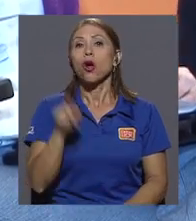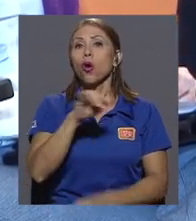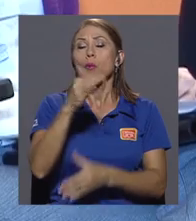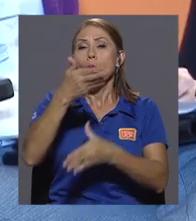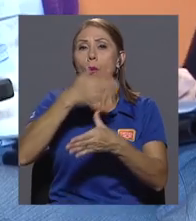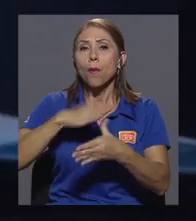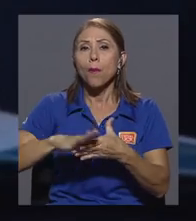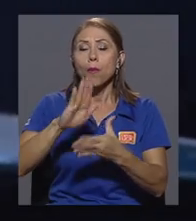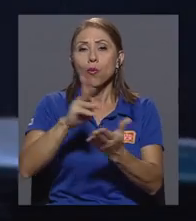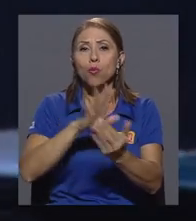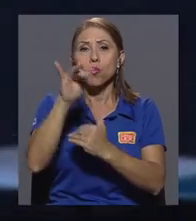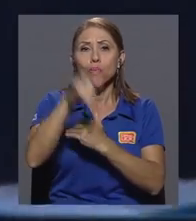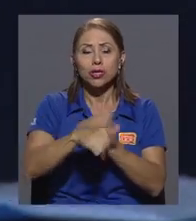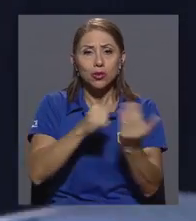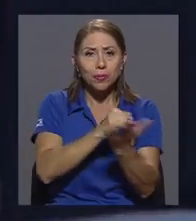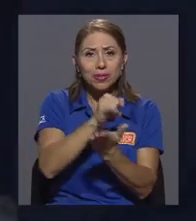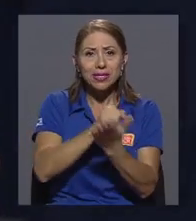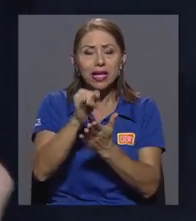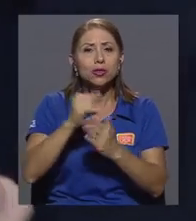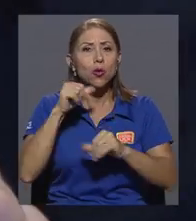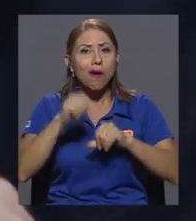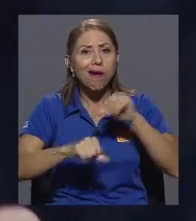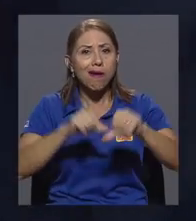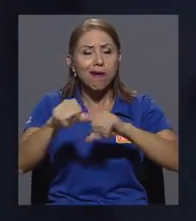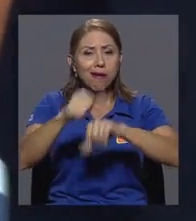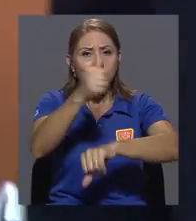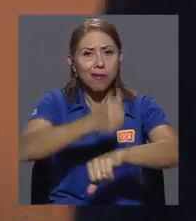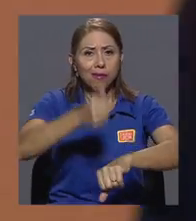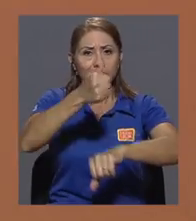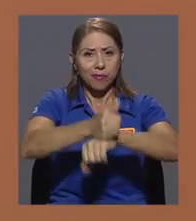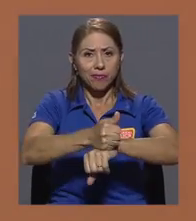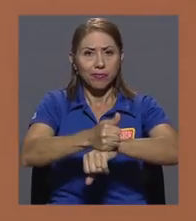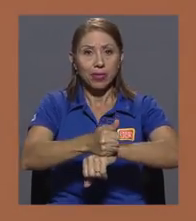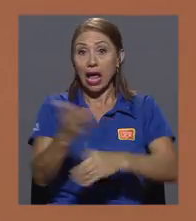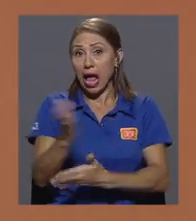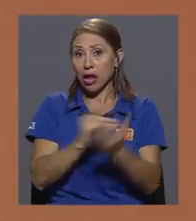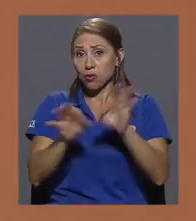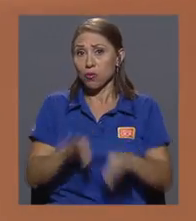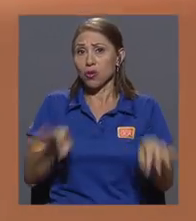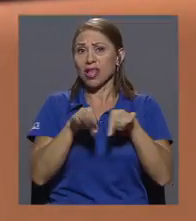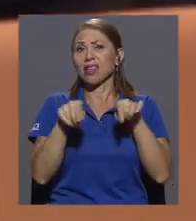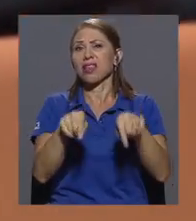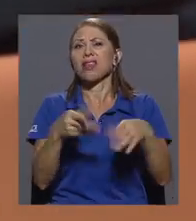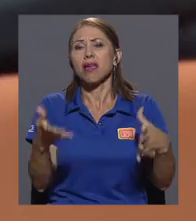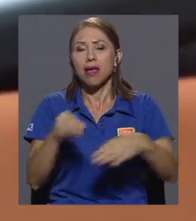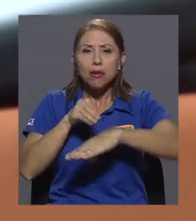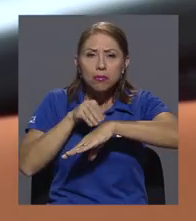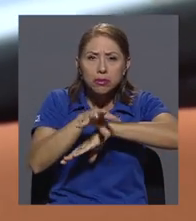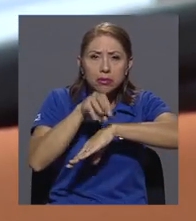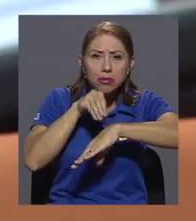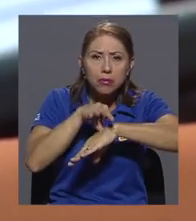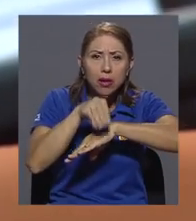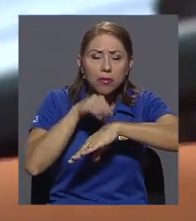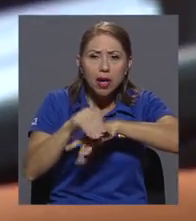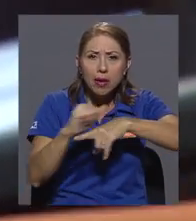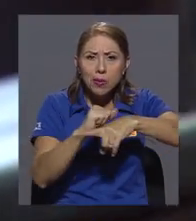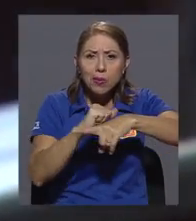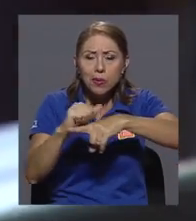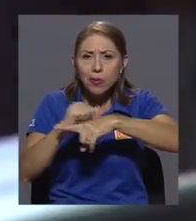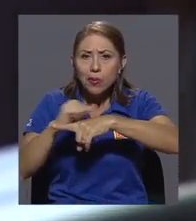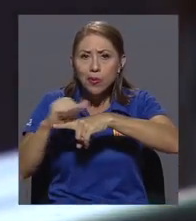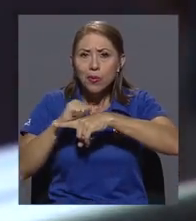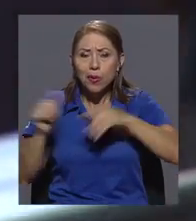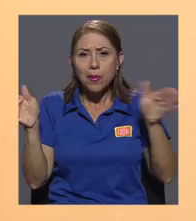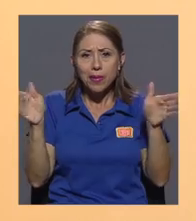de investigación en emprendedurismo uno de los puntos clave de este foro fue el asesoramiento y orientación al sector de la pequeña empresa